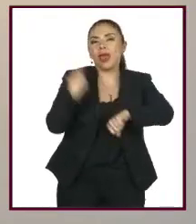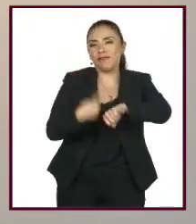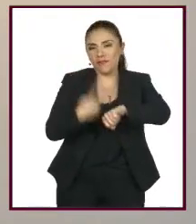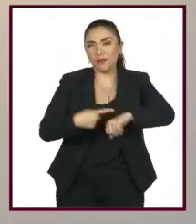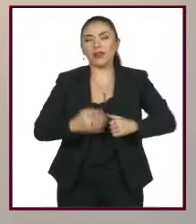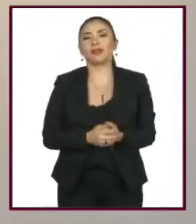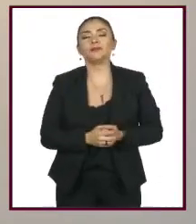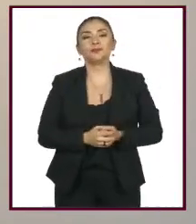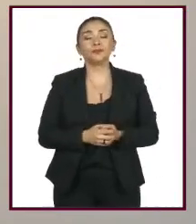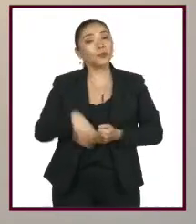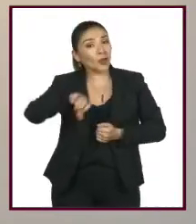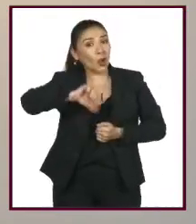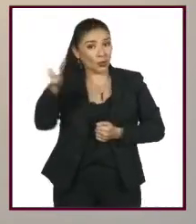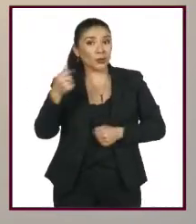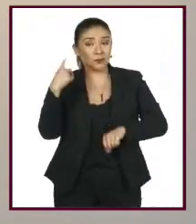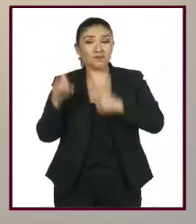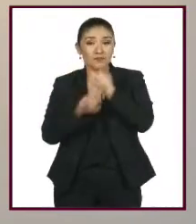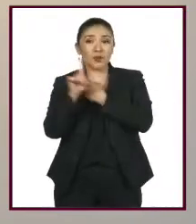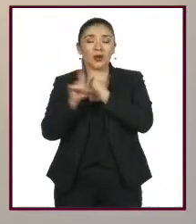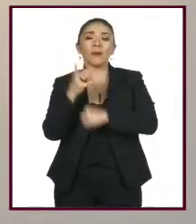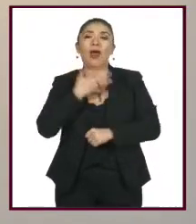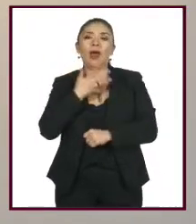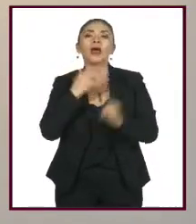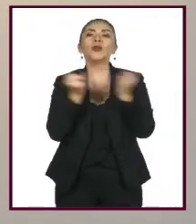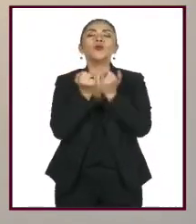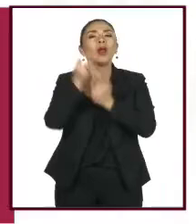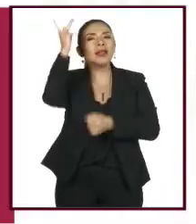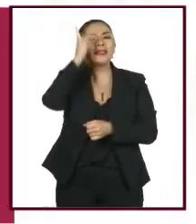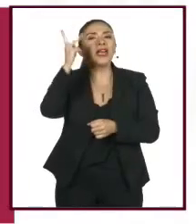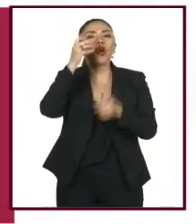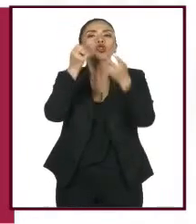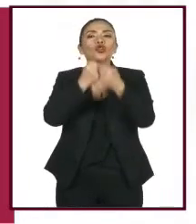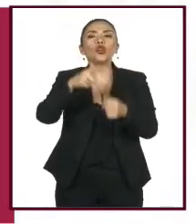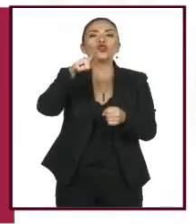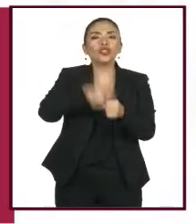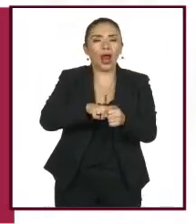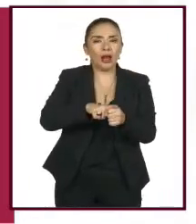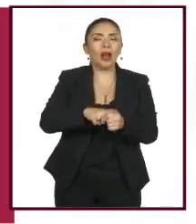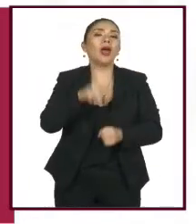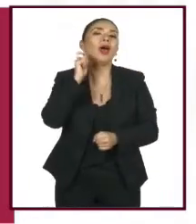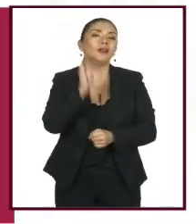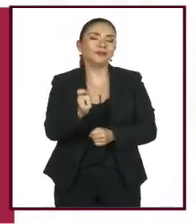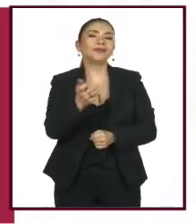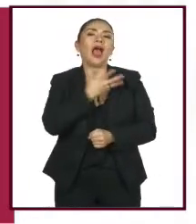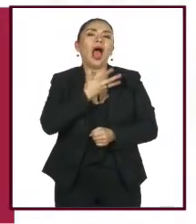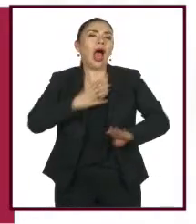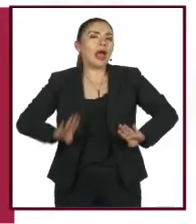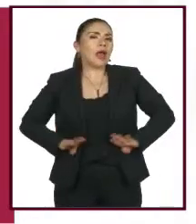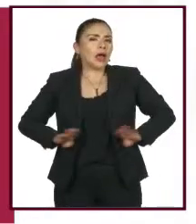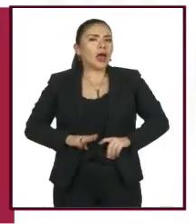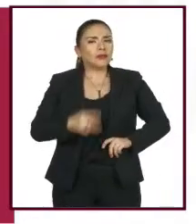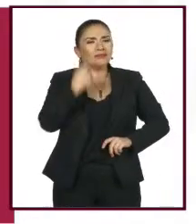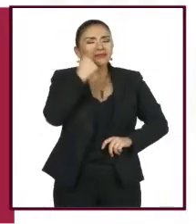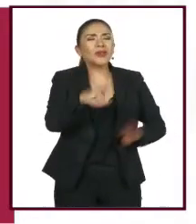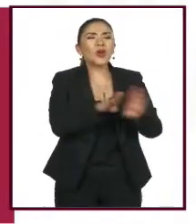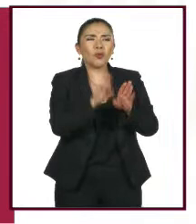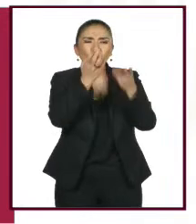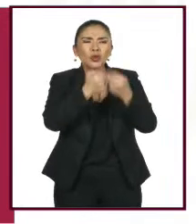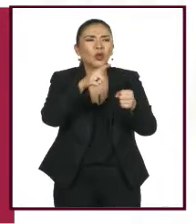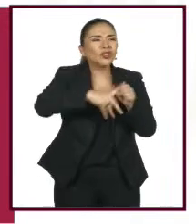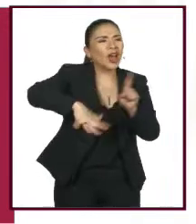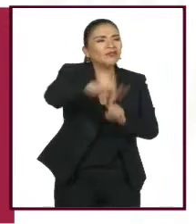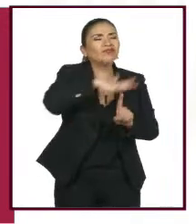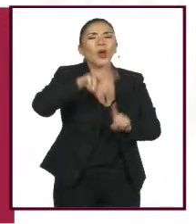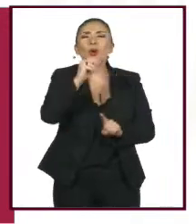Otros factores de riesgo también, pues tenemos los factores psicosociales, en los cuales pues son aptitudes sociales deficientes, que